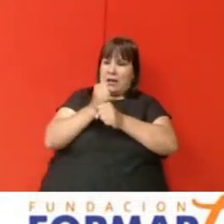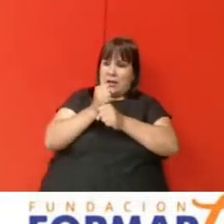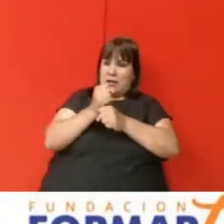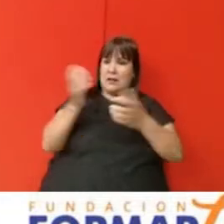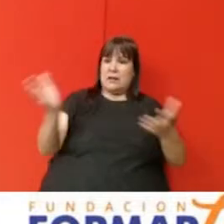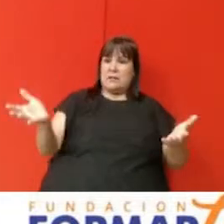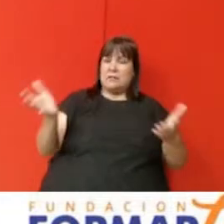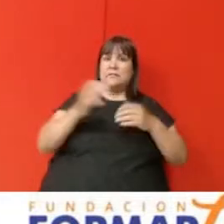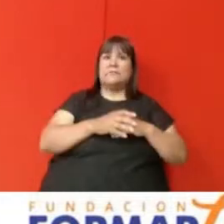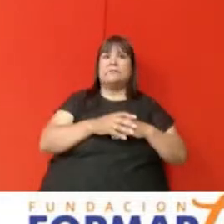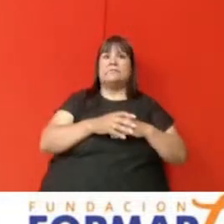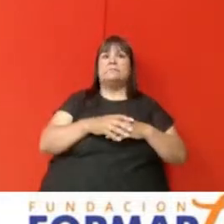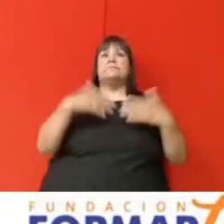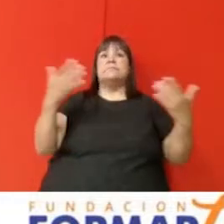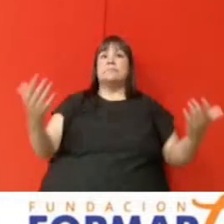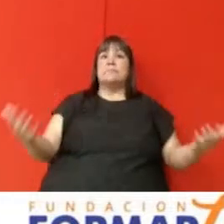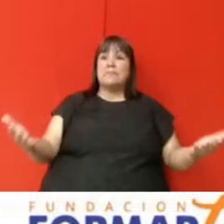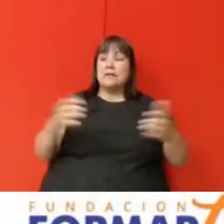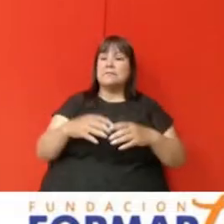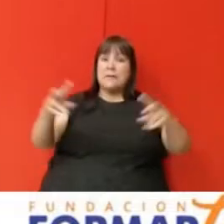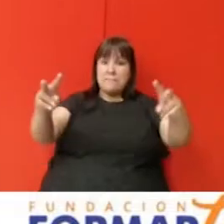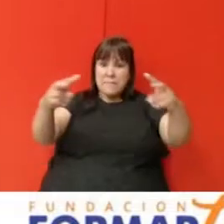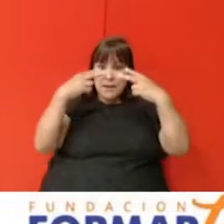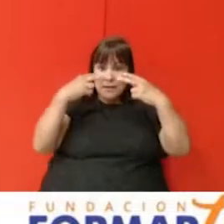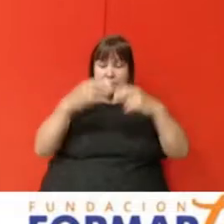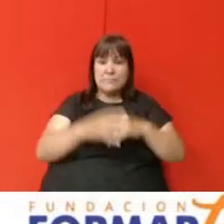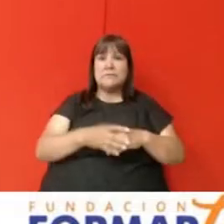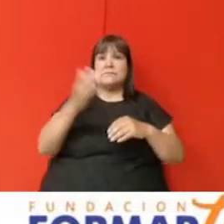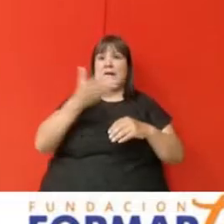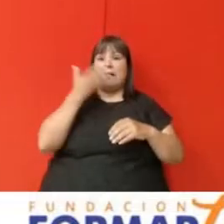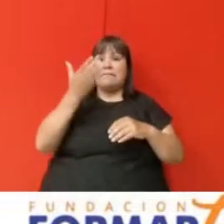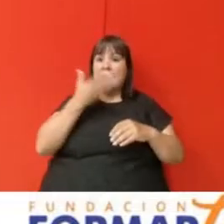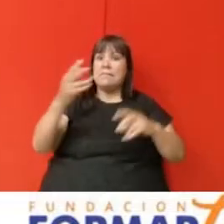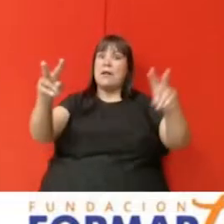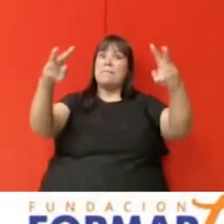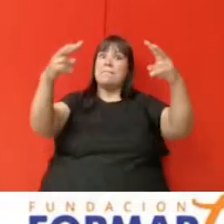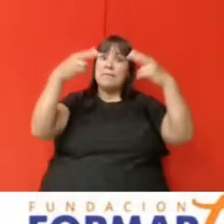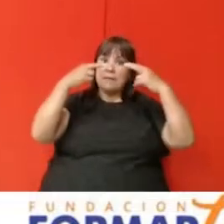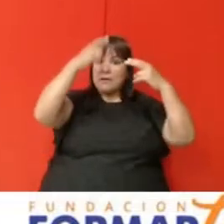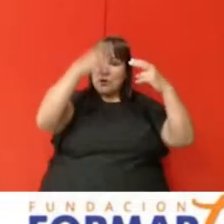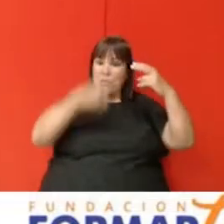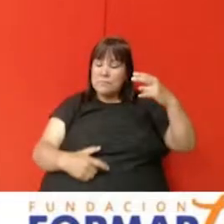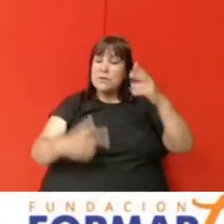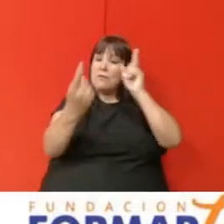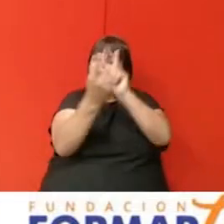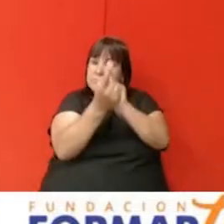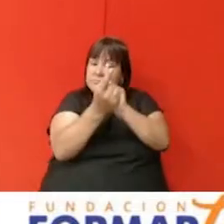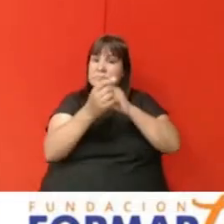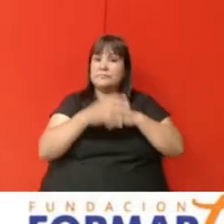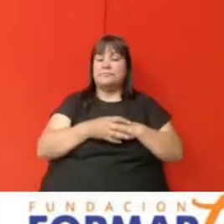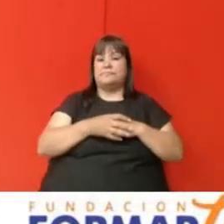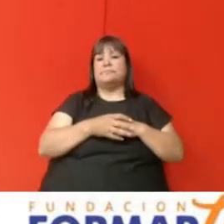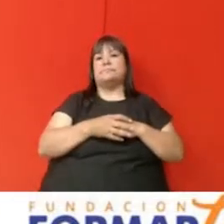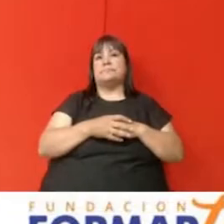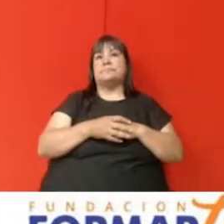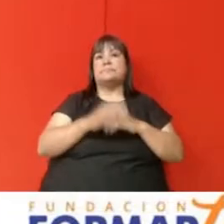humanos. En todo momento le digo, mírame. Cuando me hablas, me mirás, porque estás hablando conmigo.